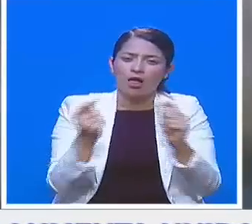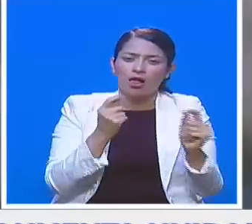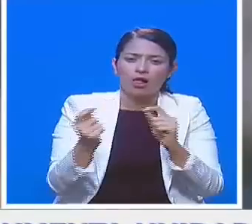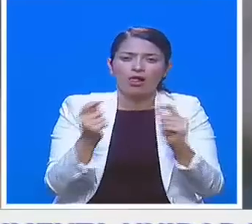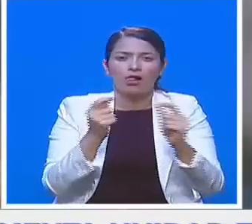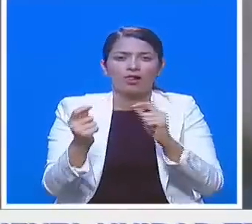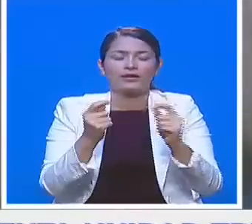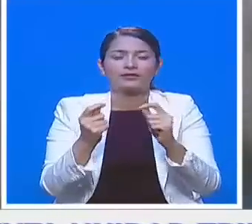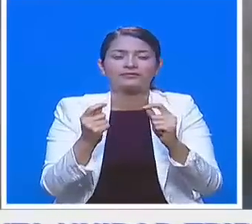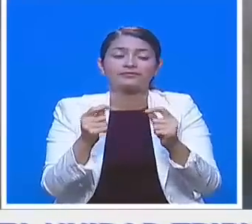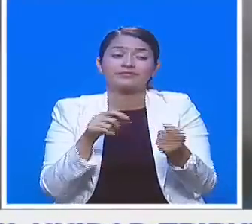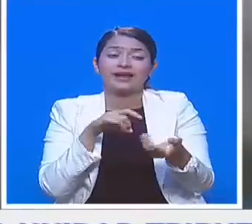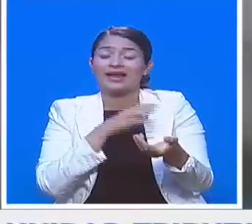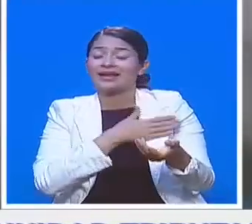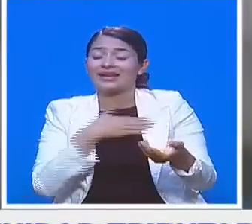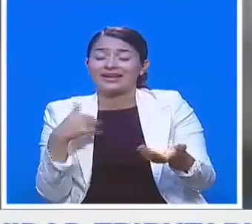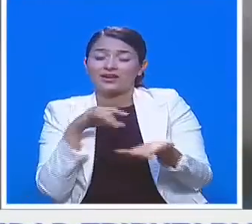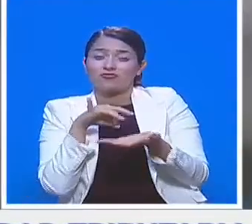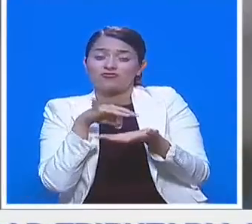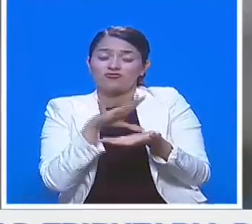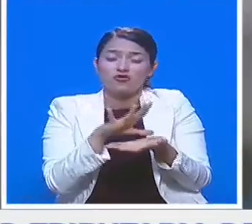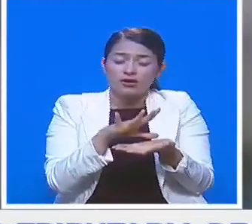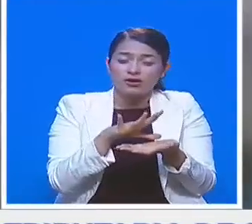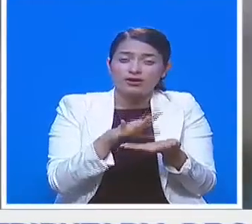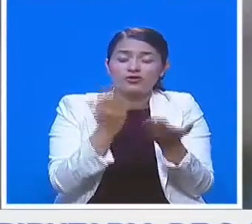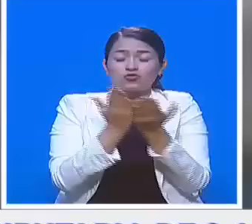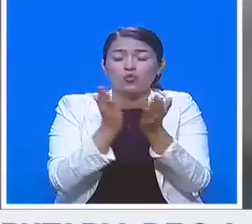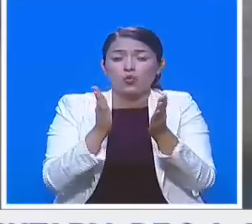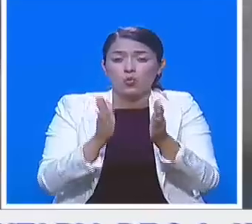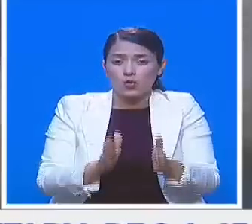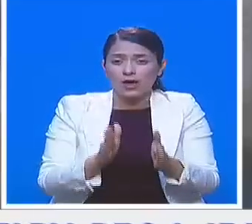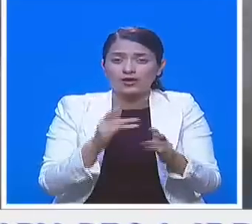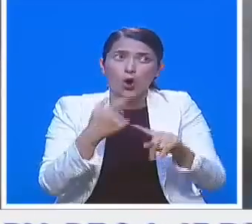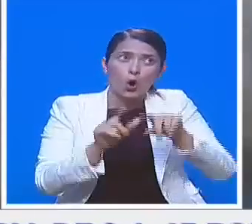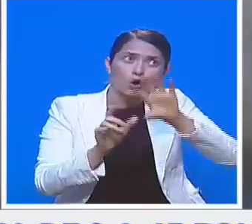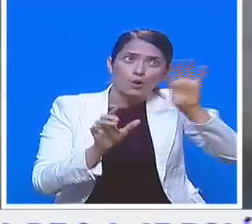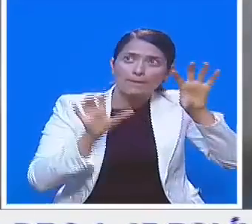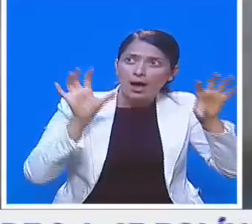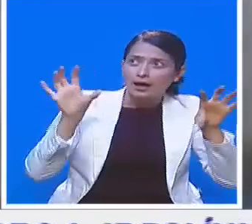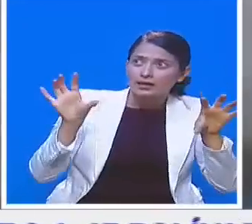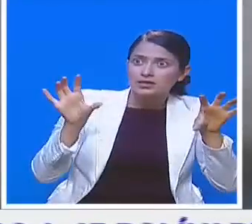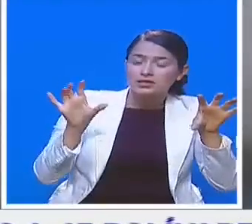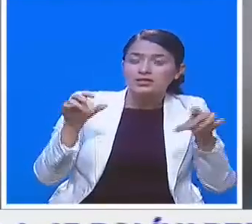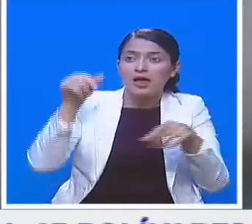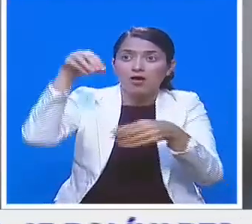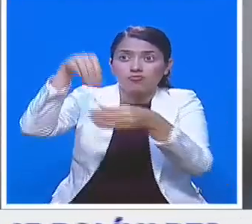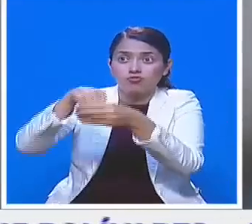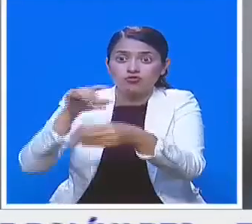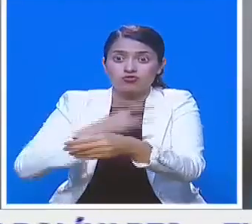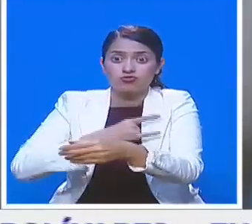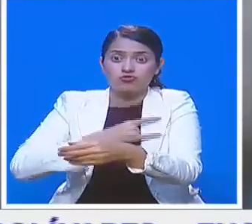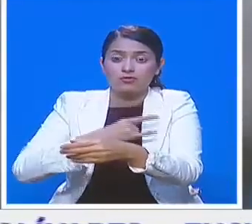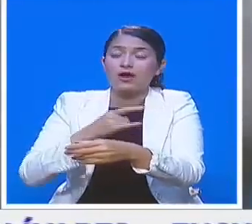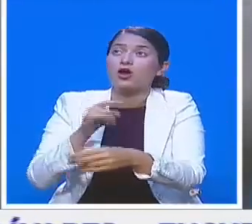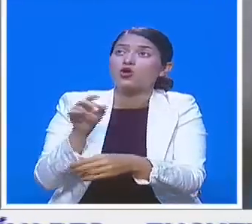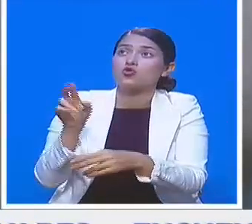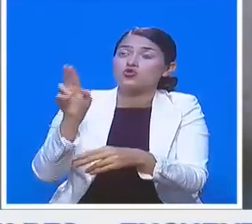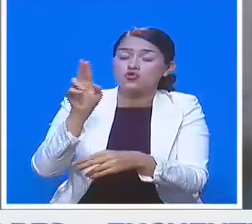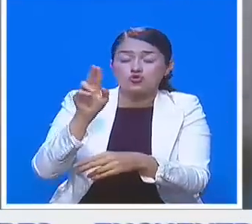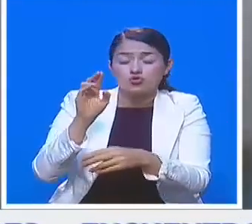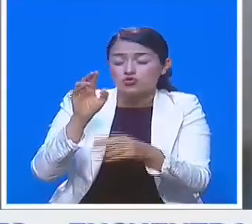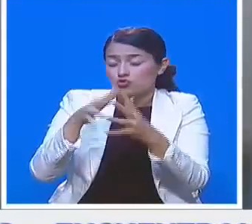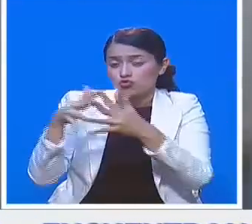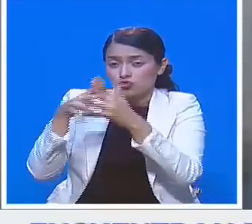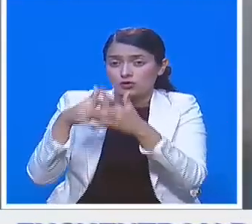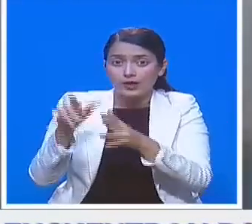expulsar estudiantes extranjeros de las principales universidades, quitándole fondos a ellas,